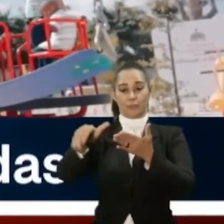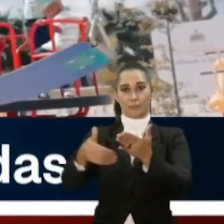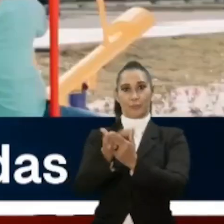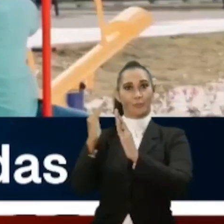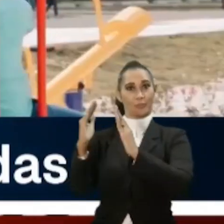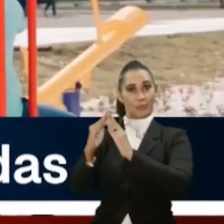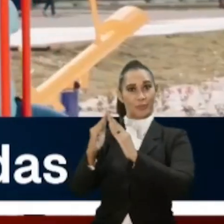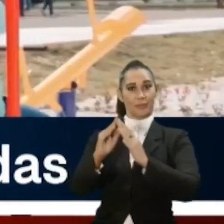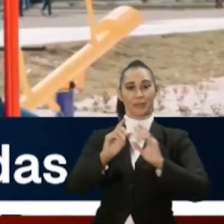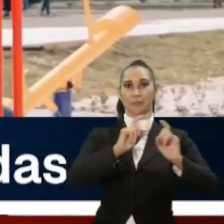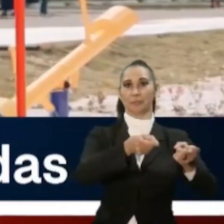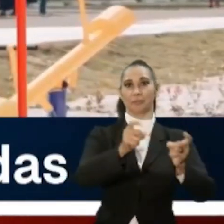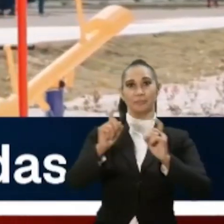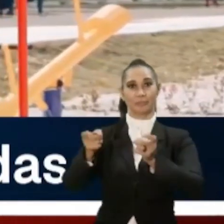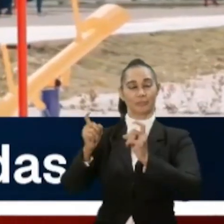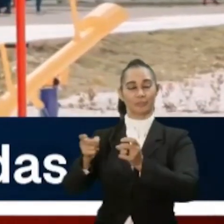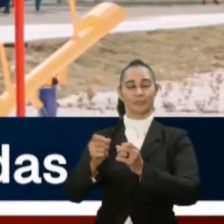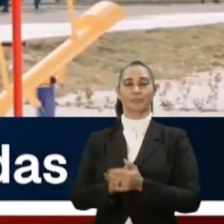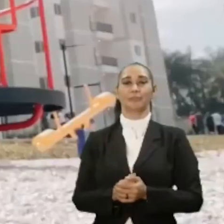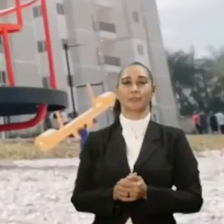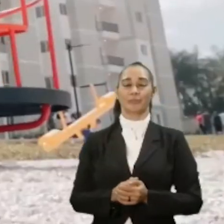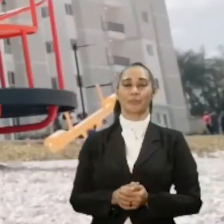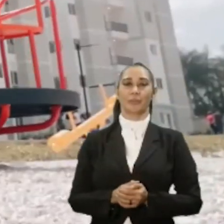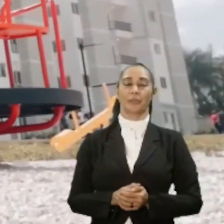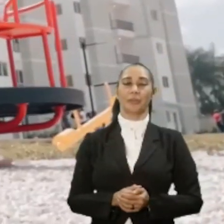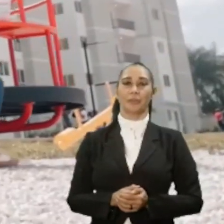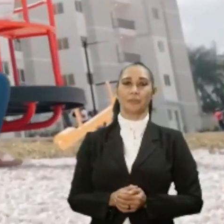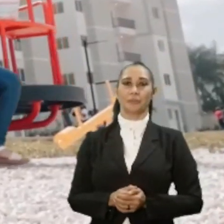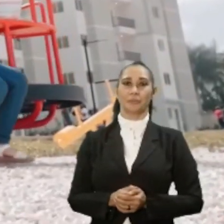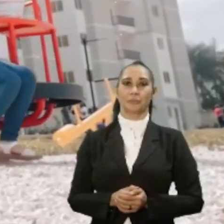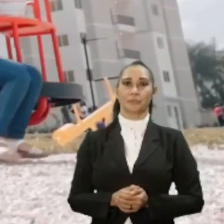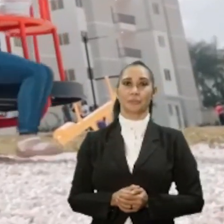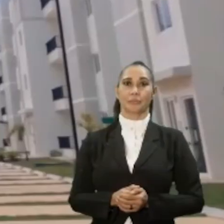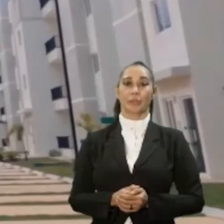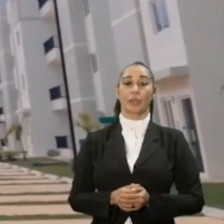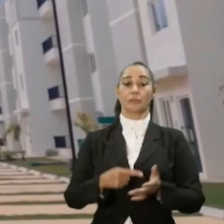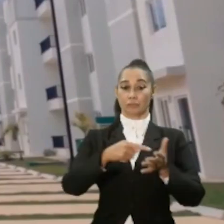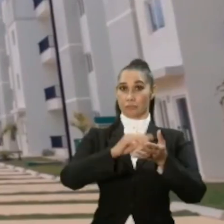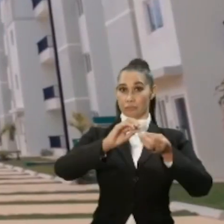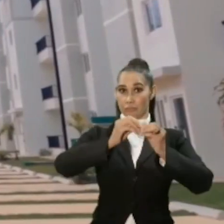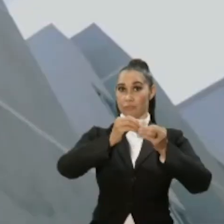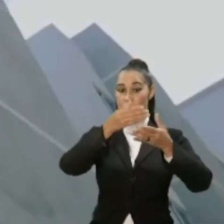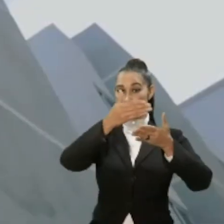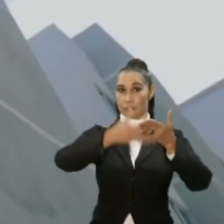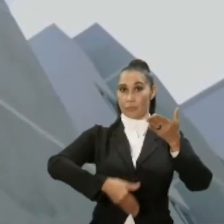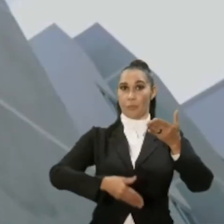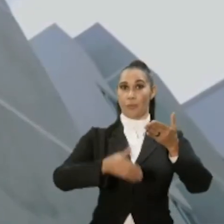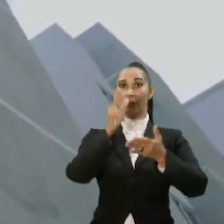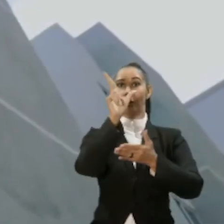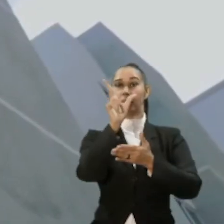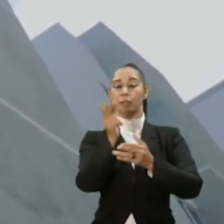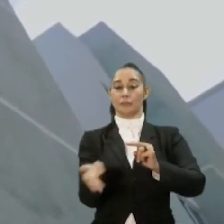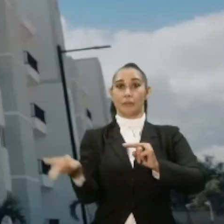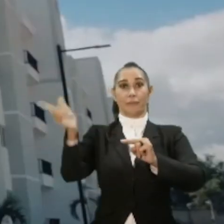nuevas viviendas. Esto es, y queremos estadísticas, tres veces lo construido en